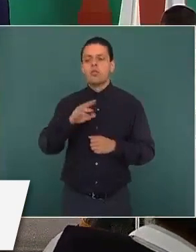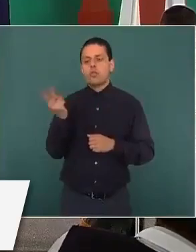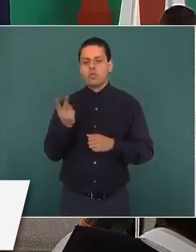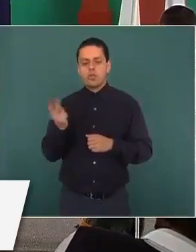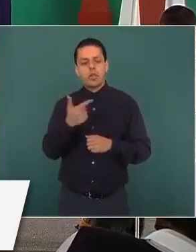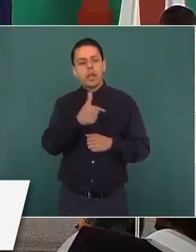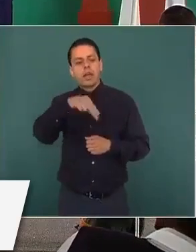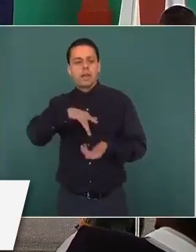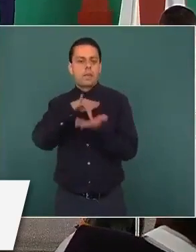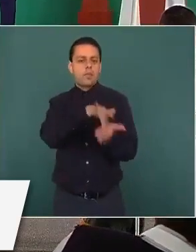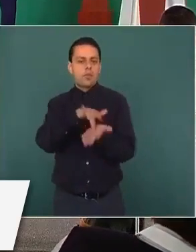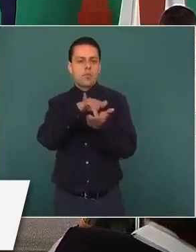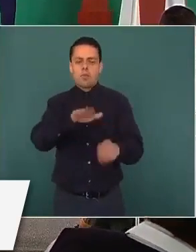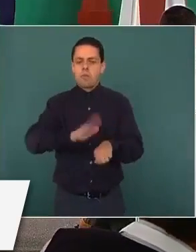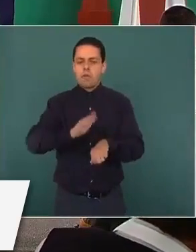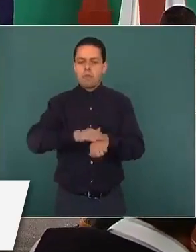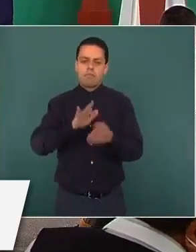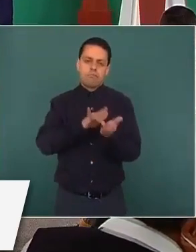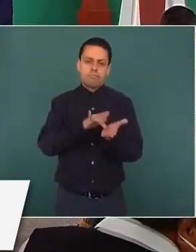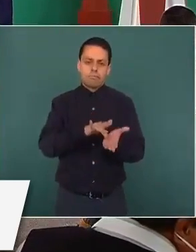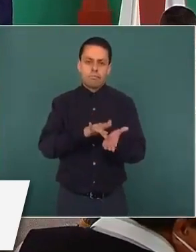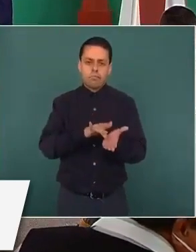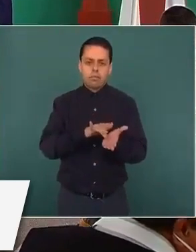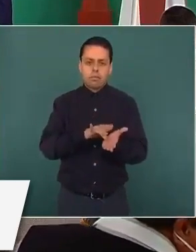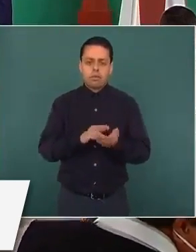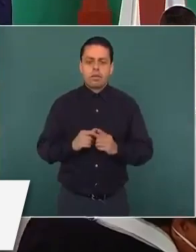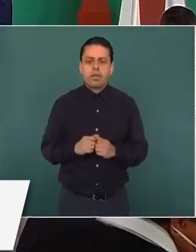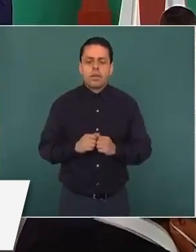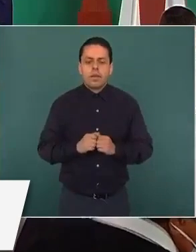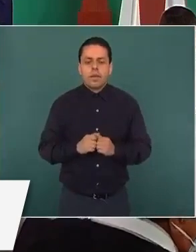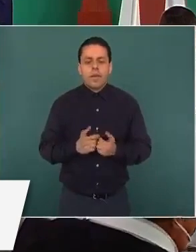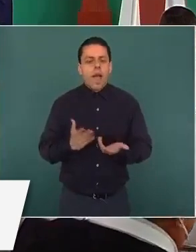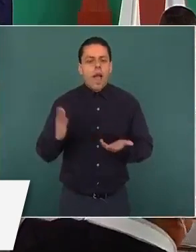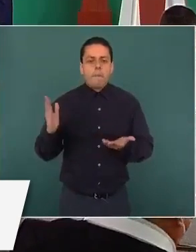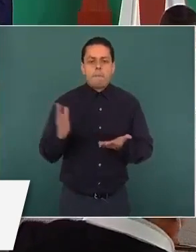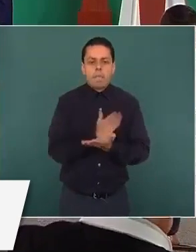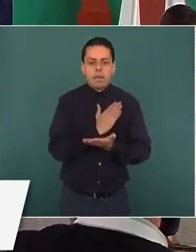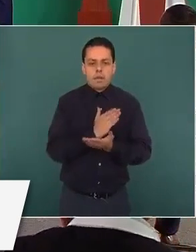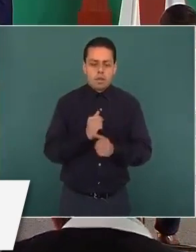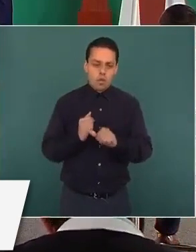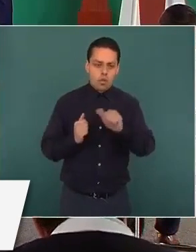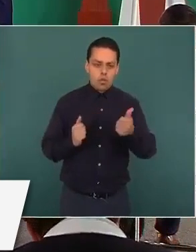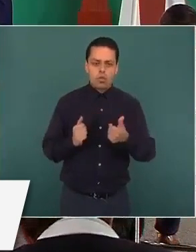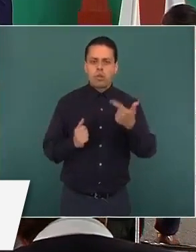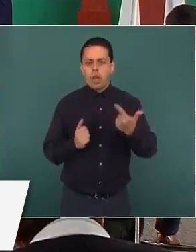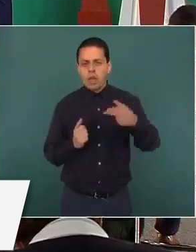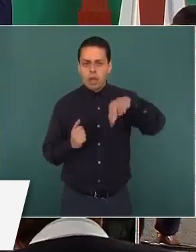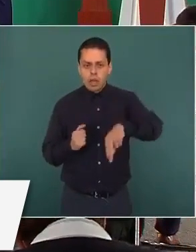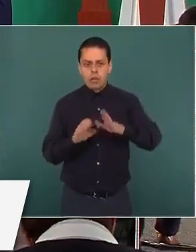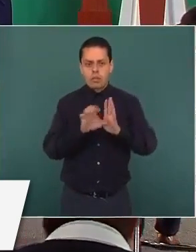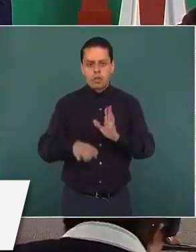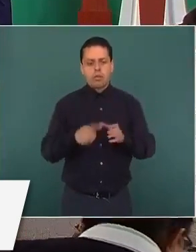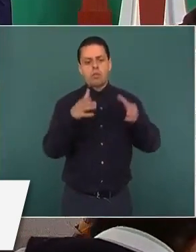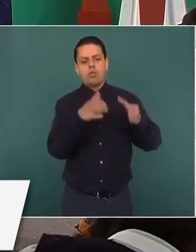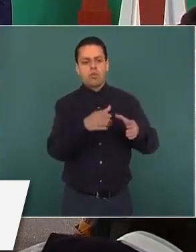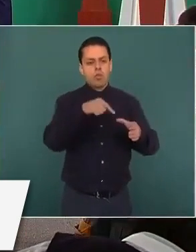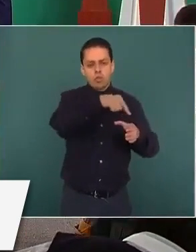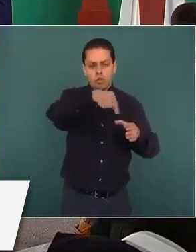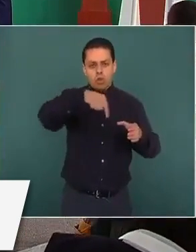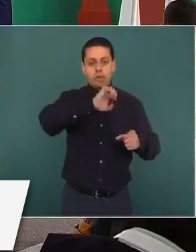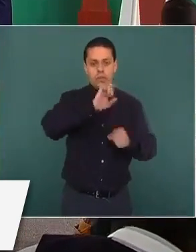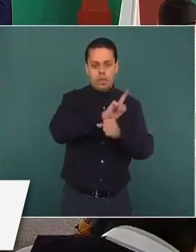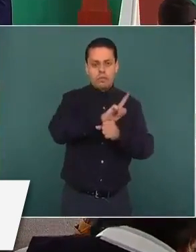con los efectivos mencionados. Y además otros efectivos de la Guardia, como son las unidades especializadas